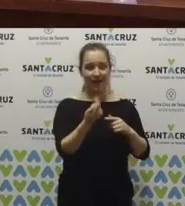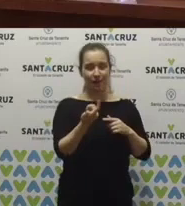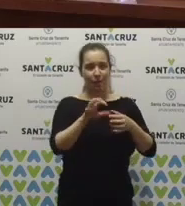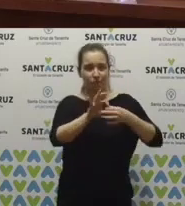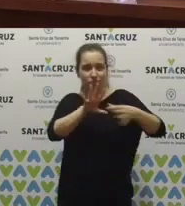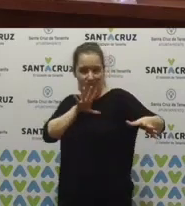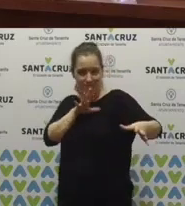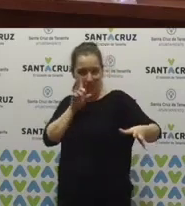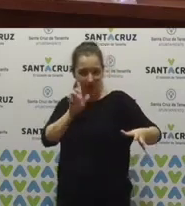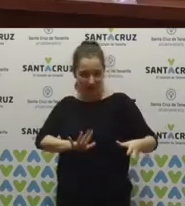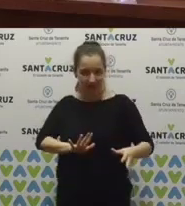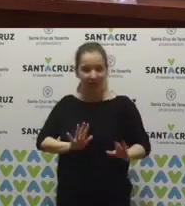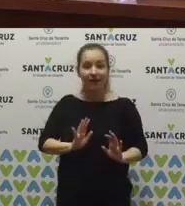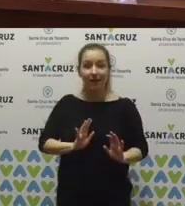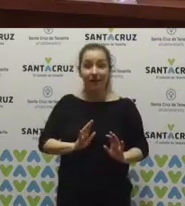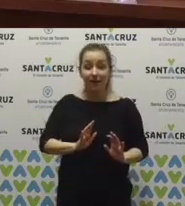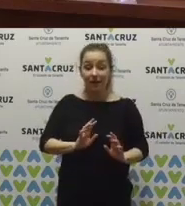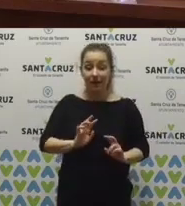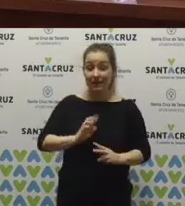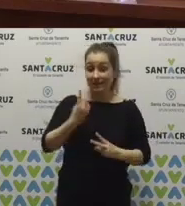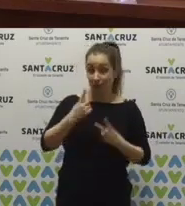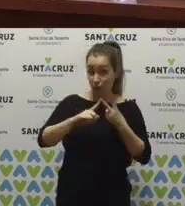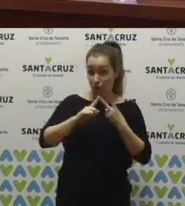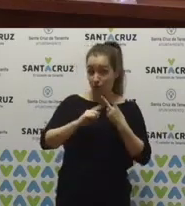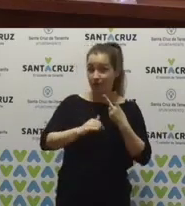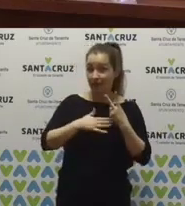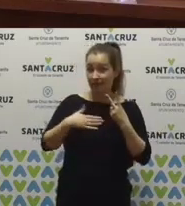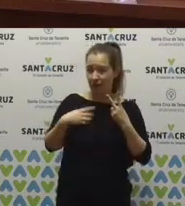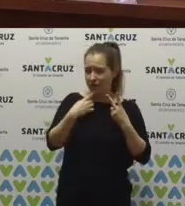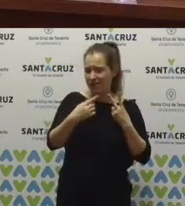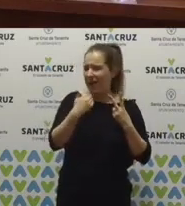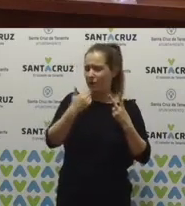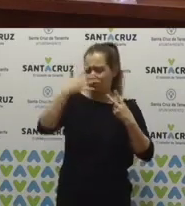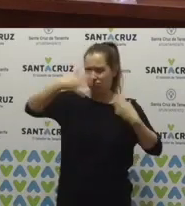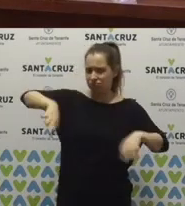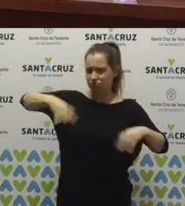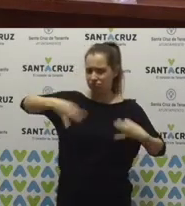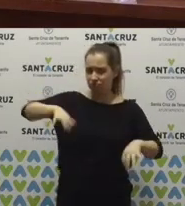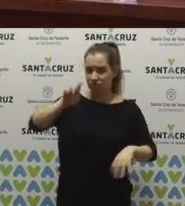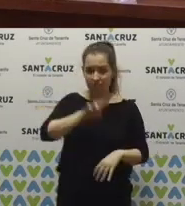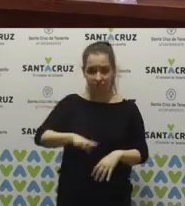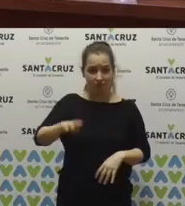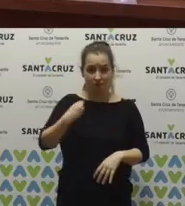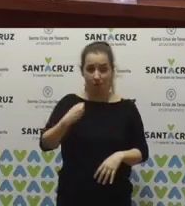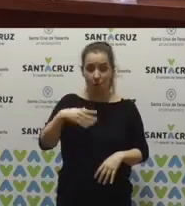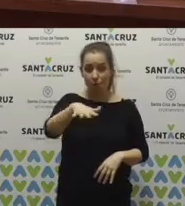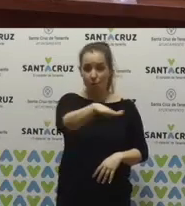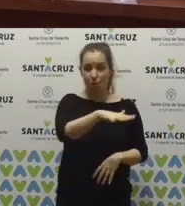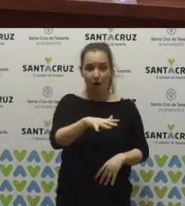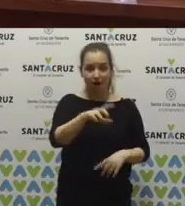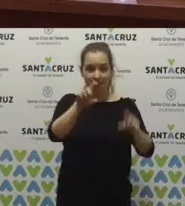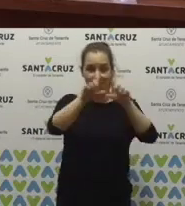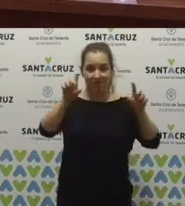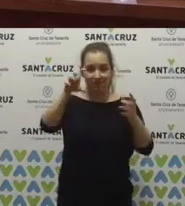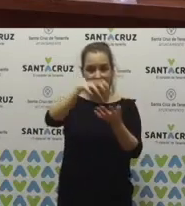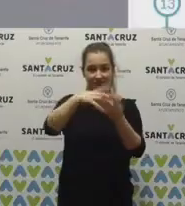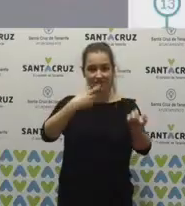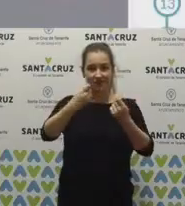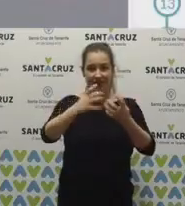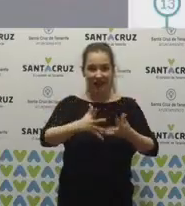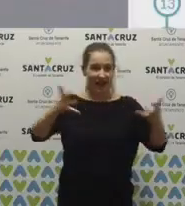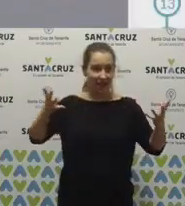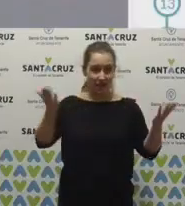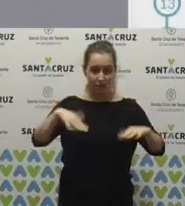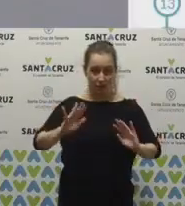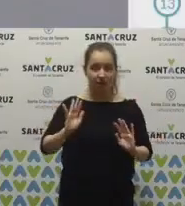que me parece bastante lógico insisto en un lugar donde no hay grandes superficies donde es verdad que asuntos sociales